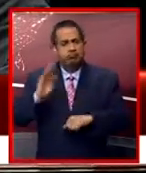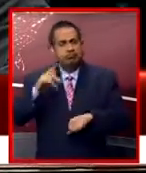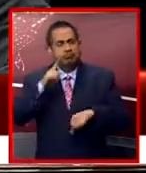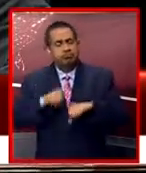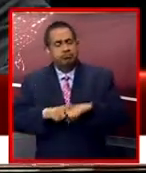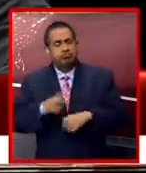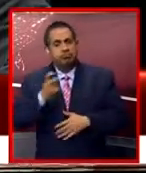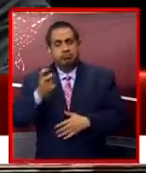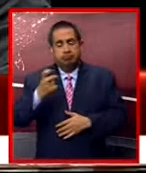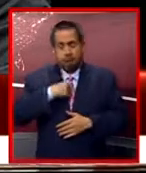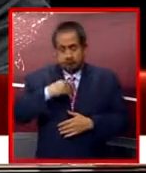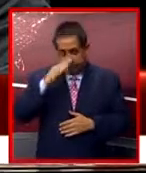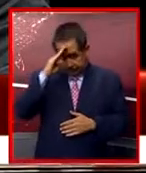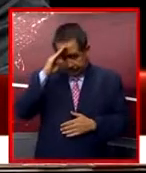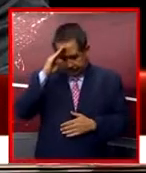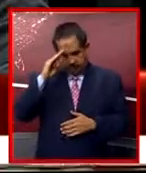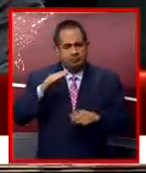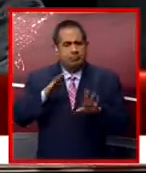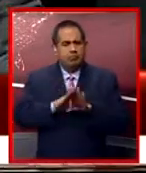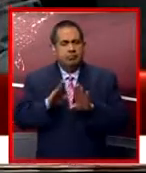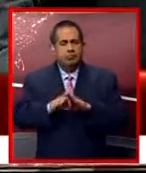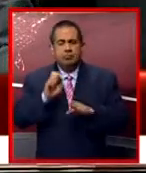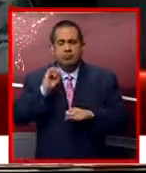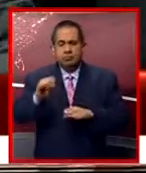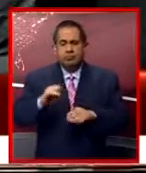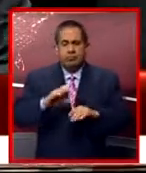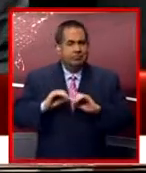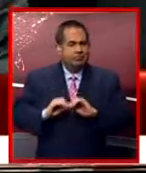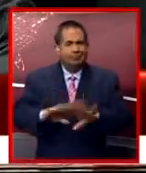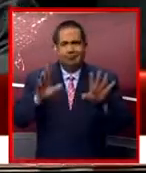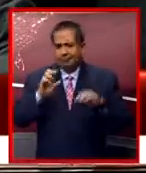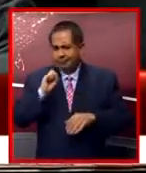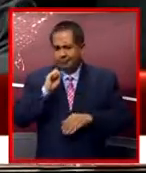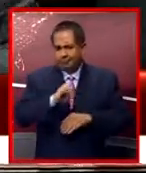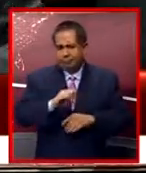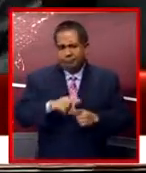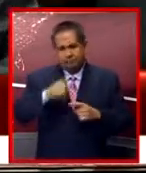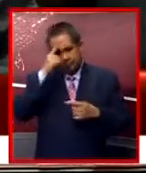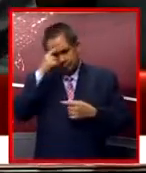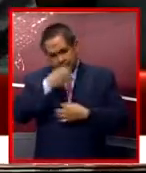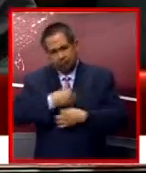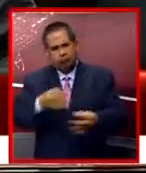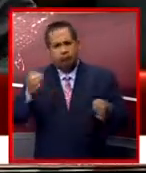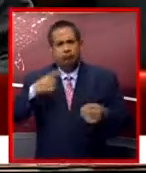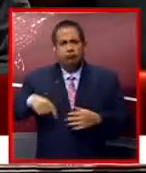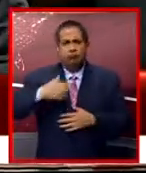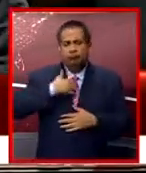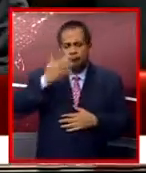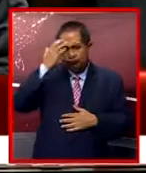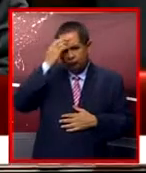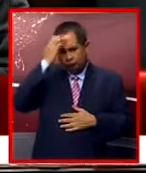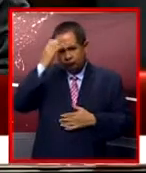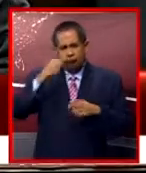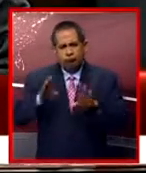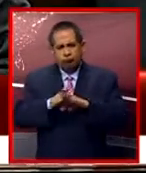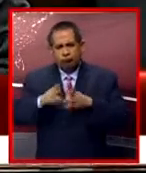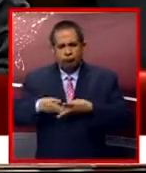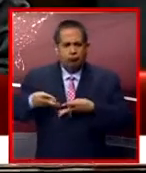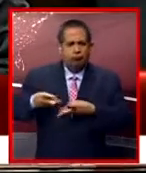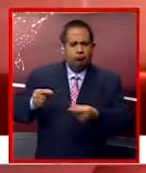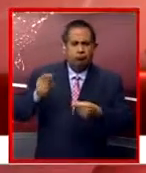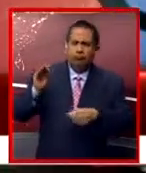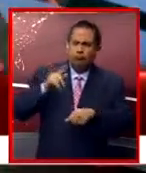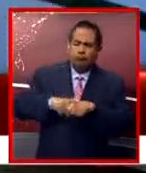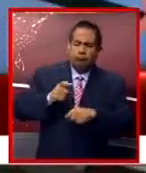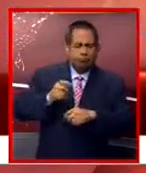tal motivo, estamos a favor de todas las disposiciones que permitan dar a conocer a los ciudadanos cómo se devenga el gasto público